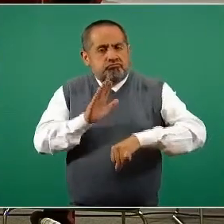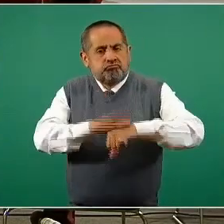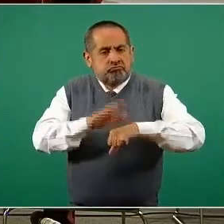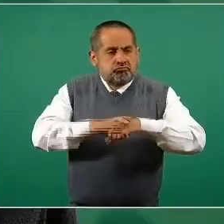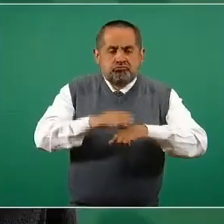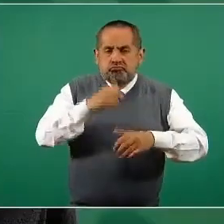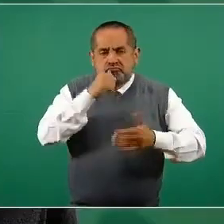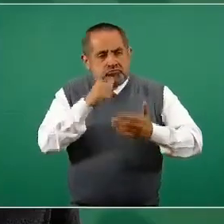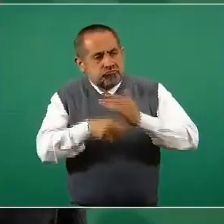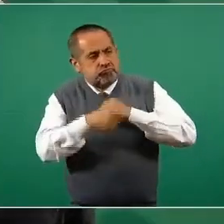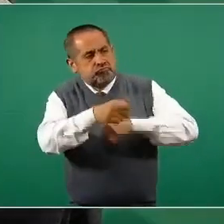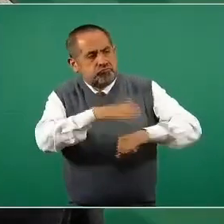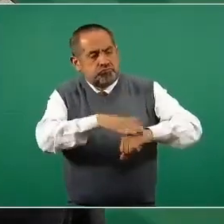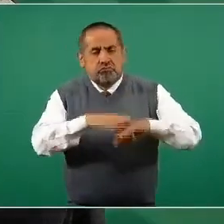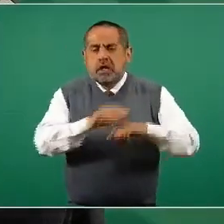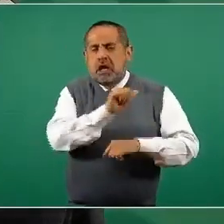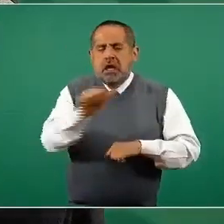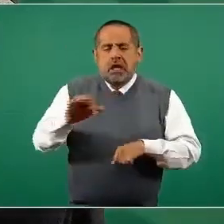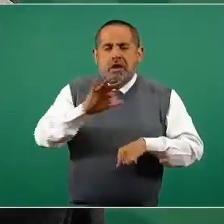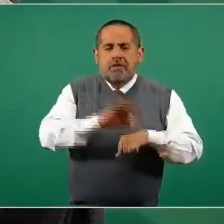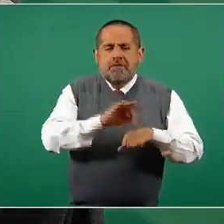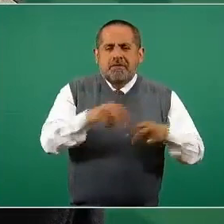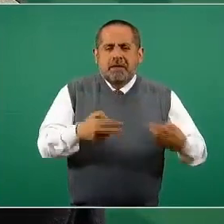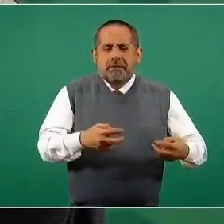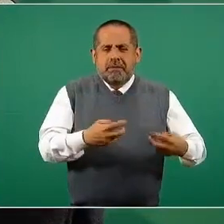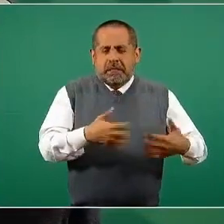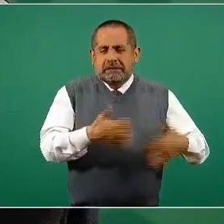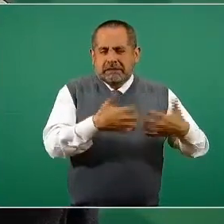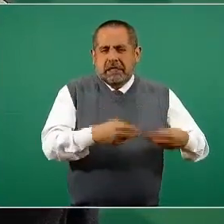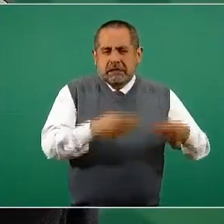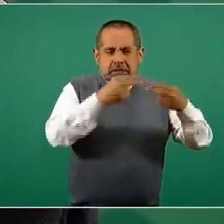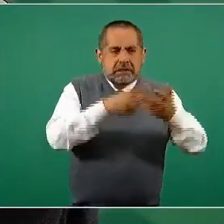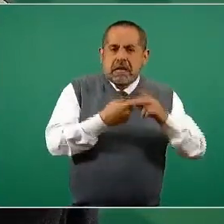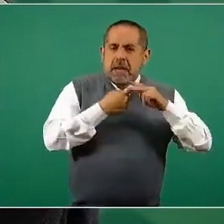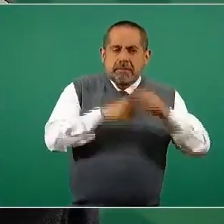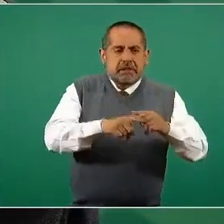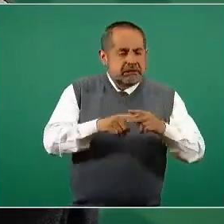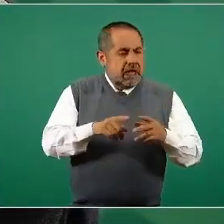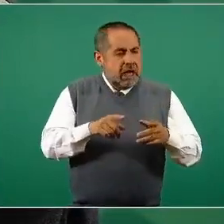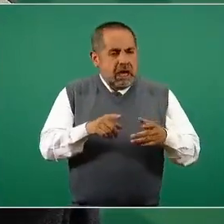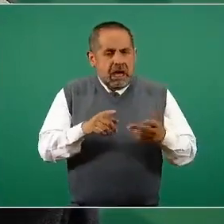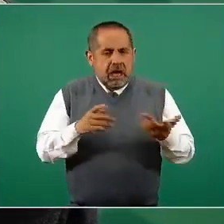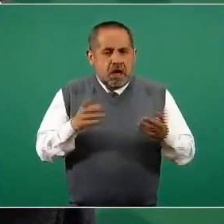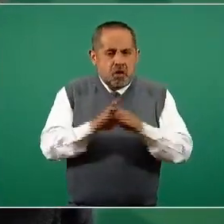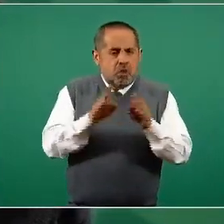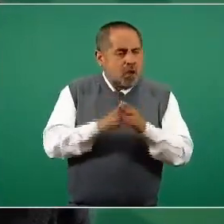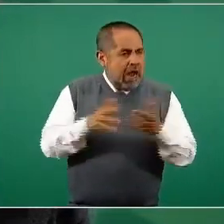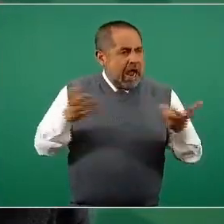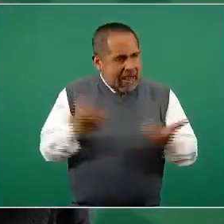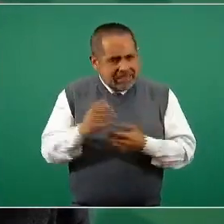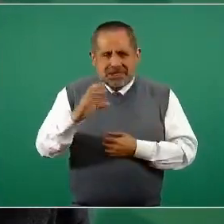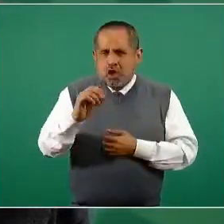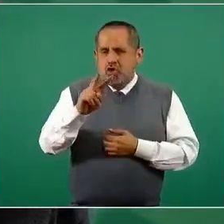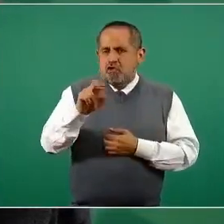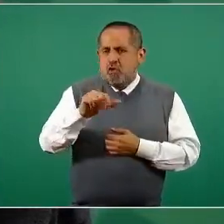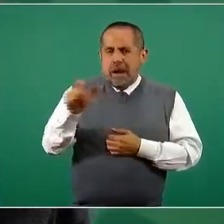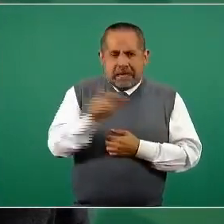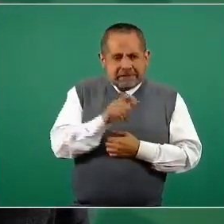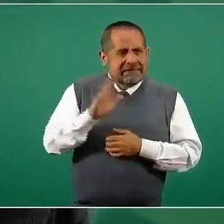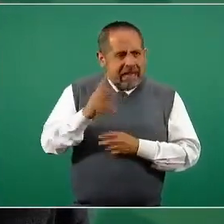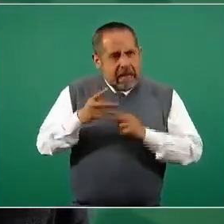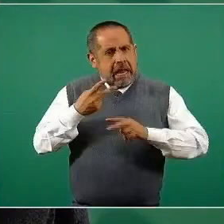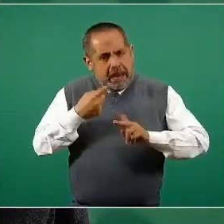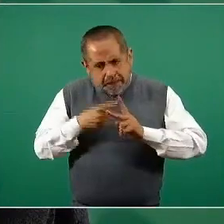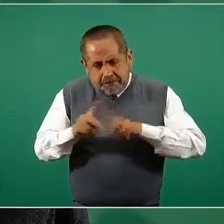a las farmacéuticas a empezar a alimentar a este ejercicio de COVAX, que esta